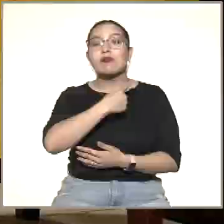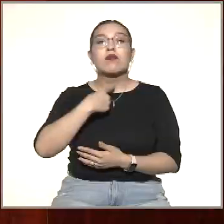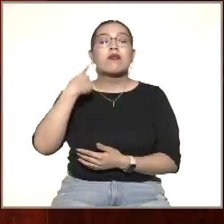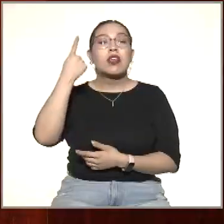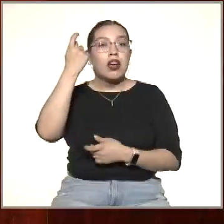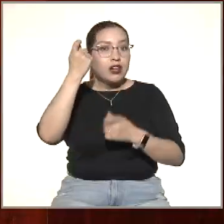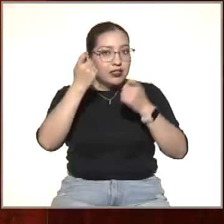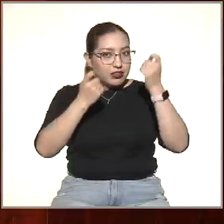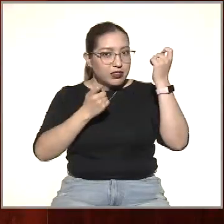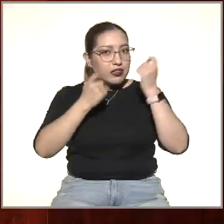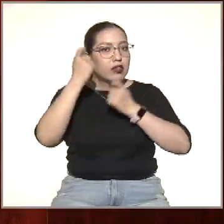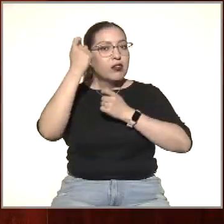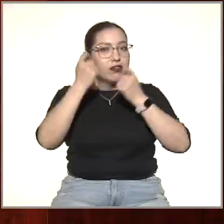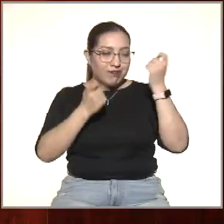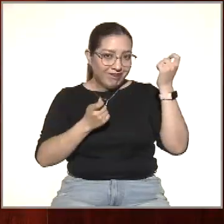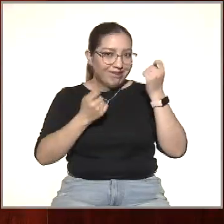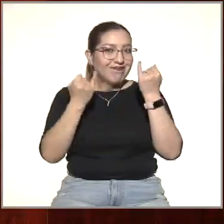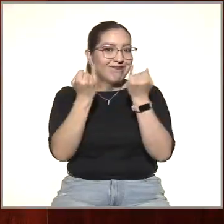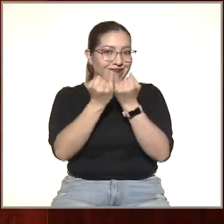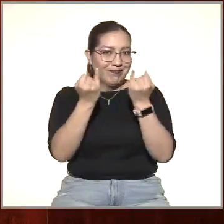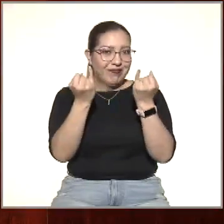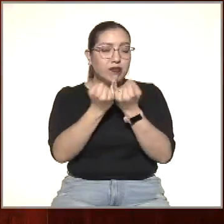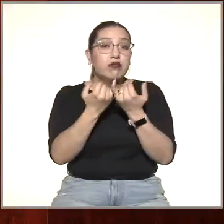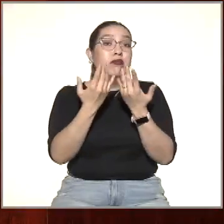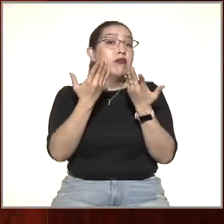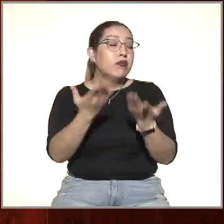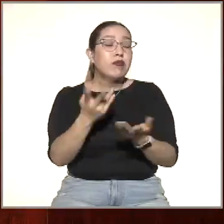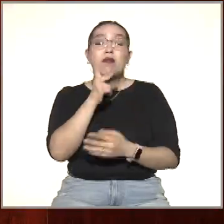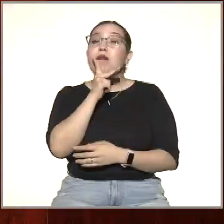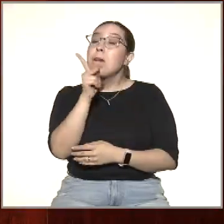Entonces, una palabra que puede ser hermosa o que puede ser,